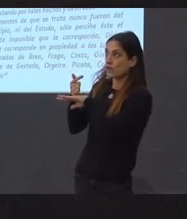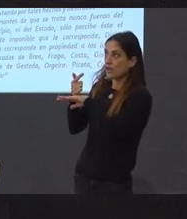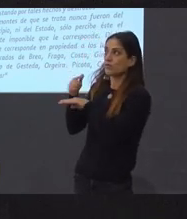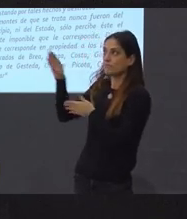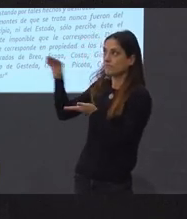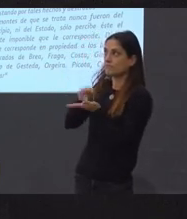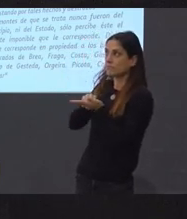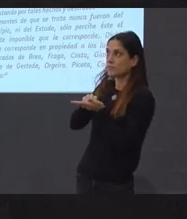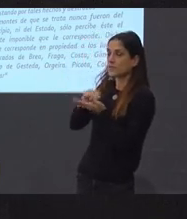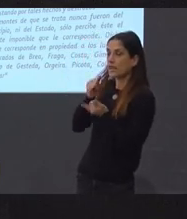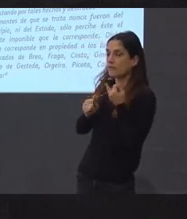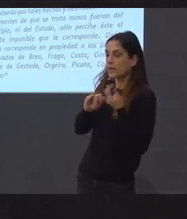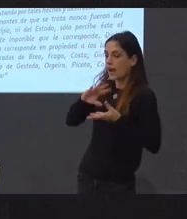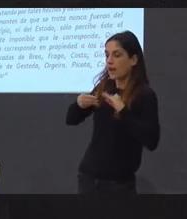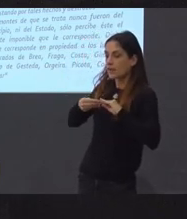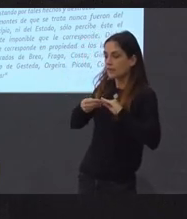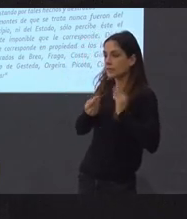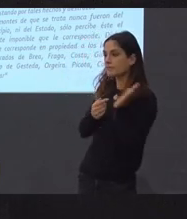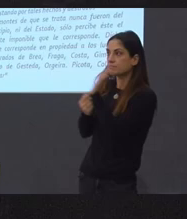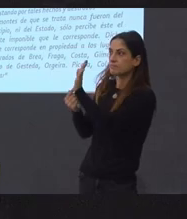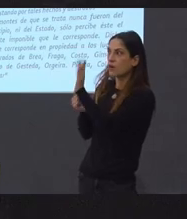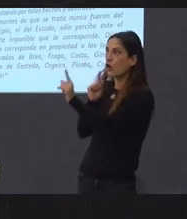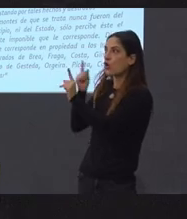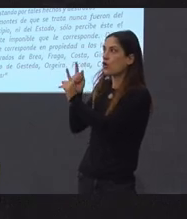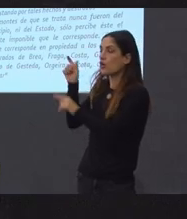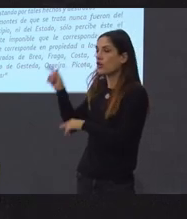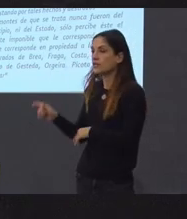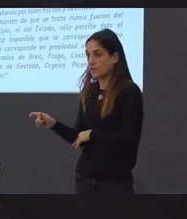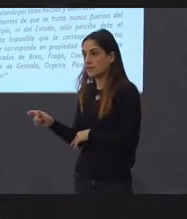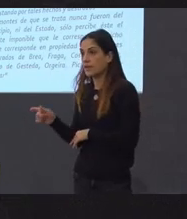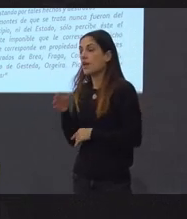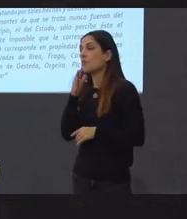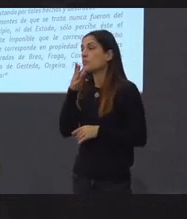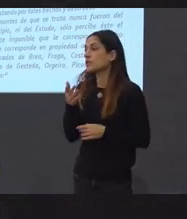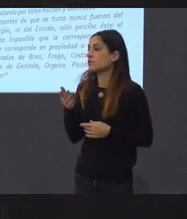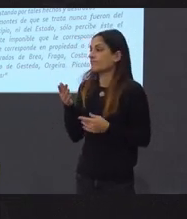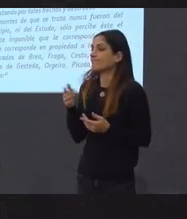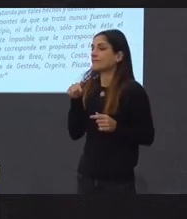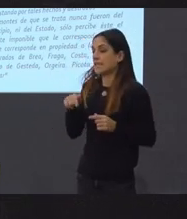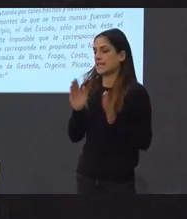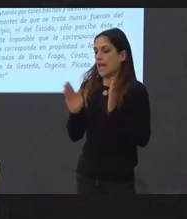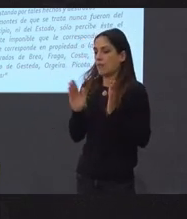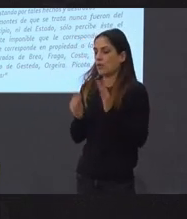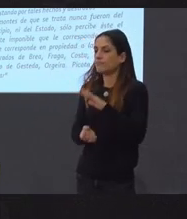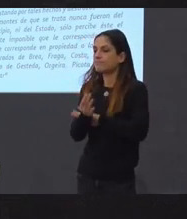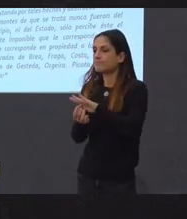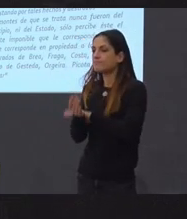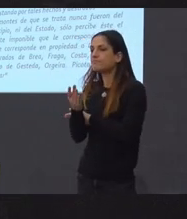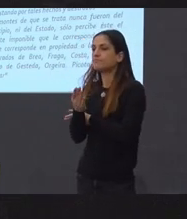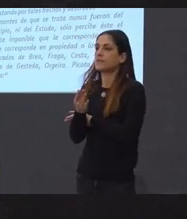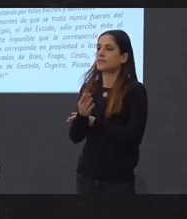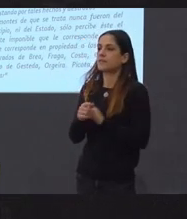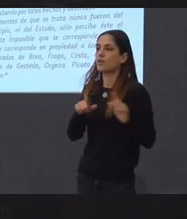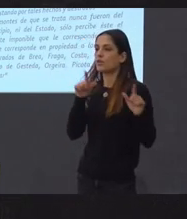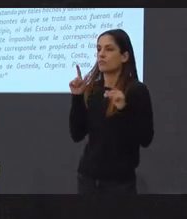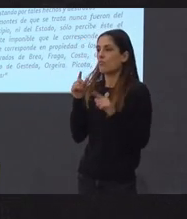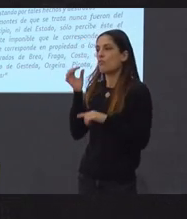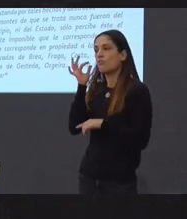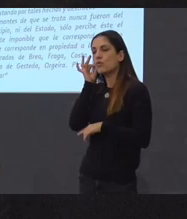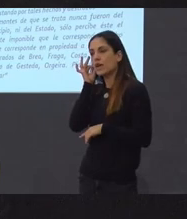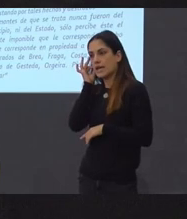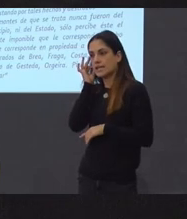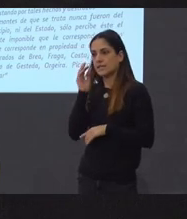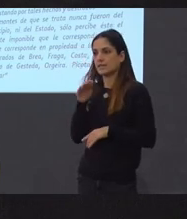Pois eso, temos instancias firmadas de maneira colectiva, aparición das mulleres no espazo público, e ainda así sorprende